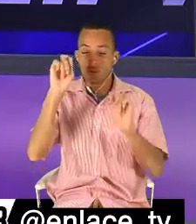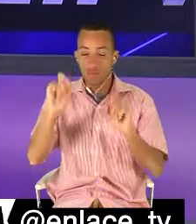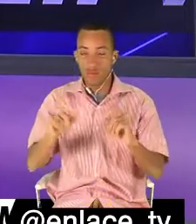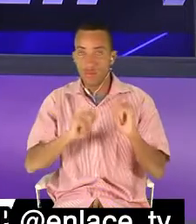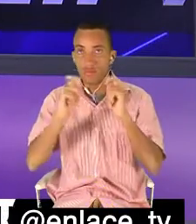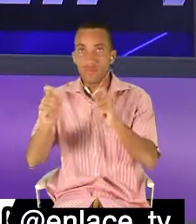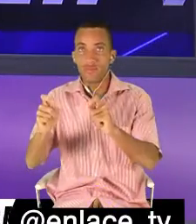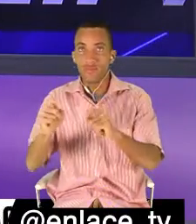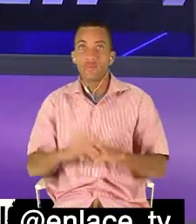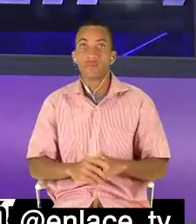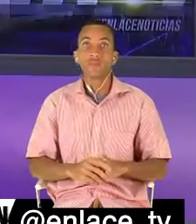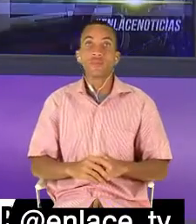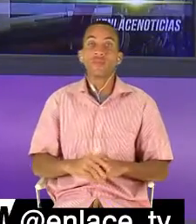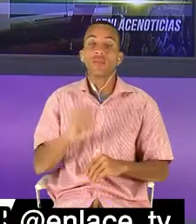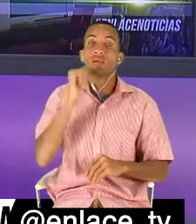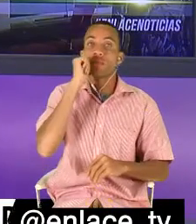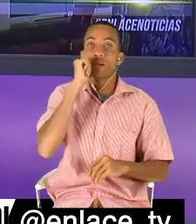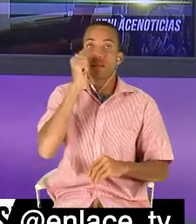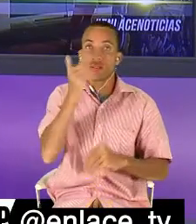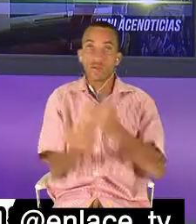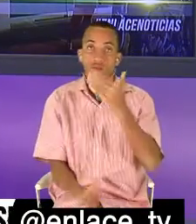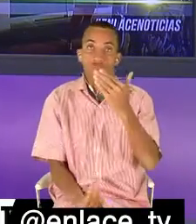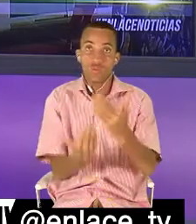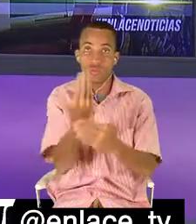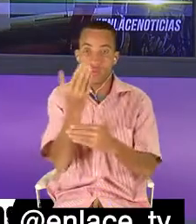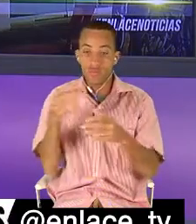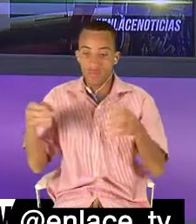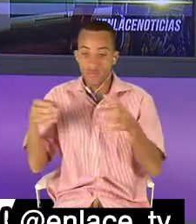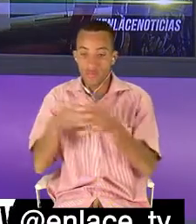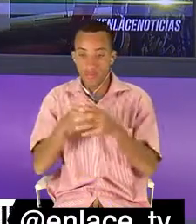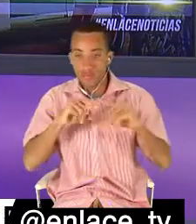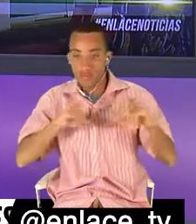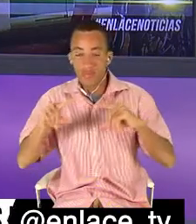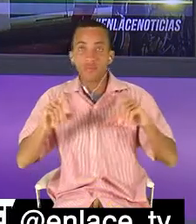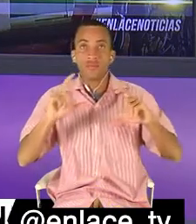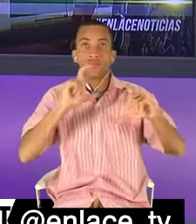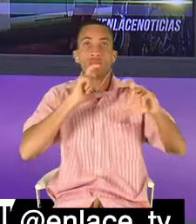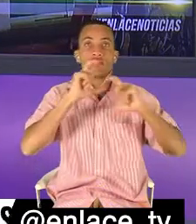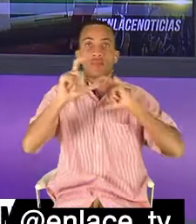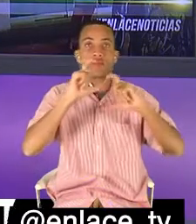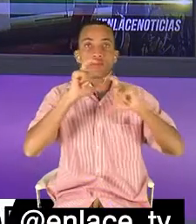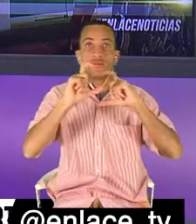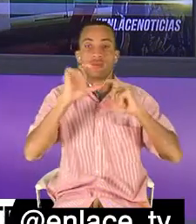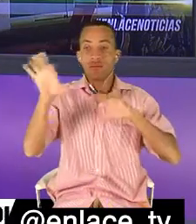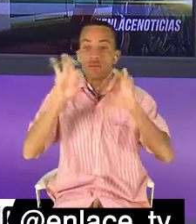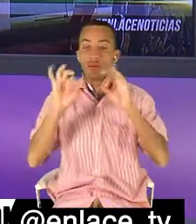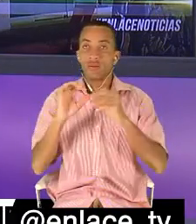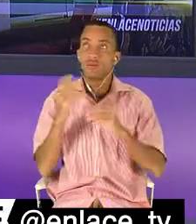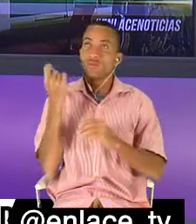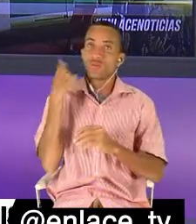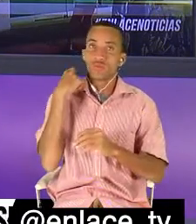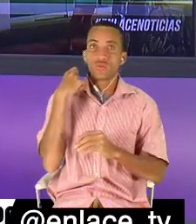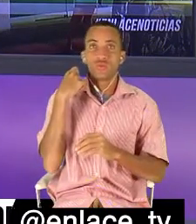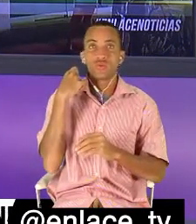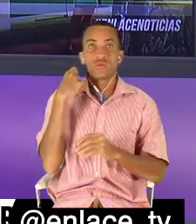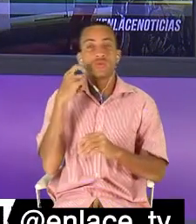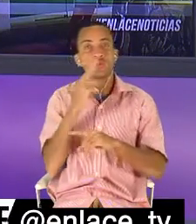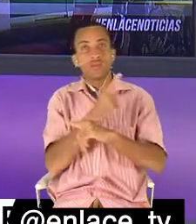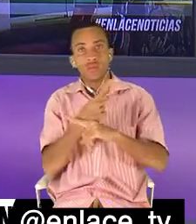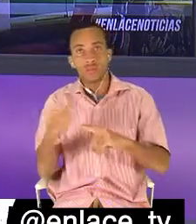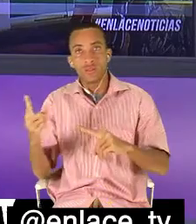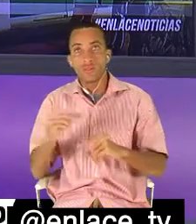Se posesiona mañana la nueva Junta Directiva de la Cámara de Comercio de Barranca Bermeja, elegida hace unas semanas luego de que la